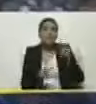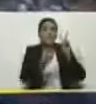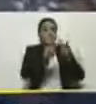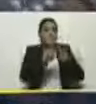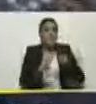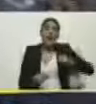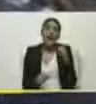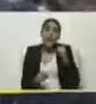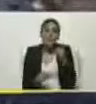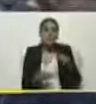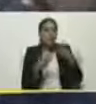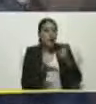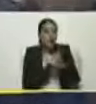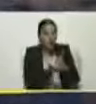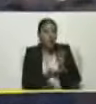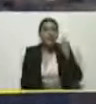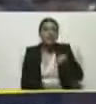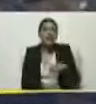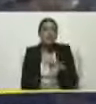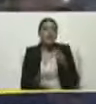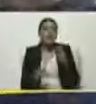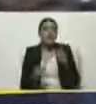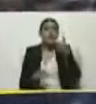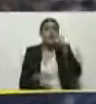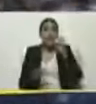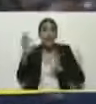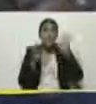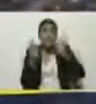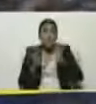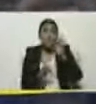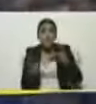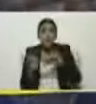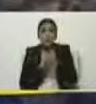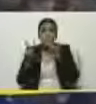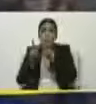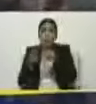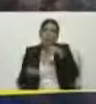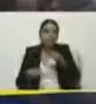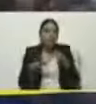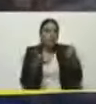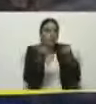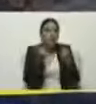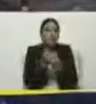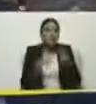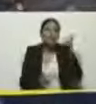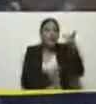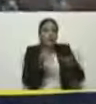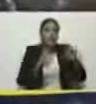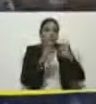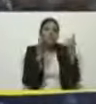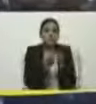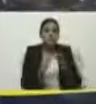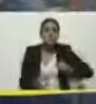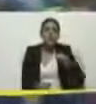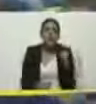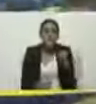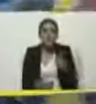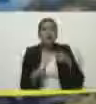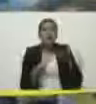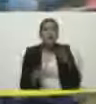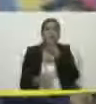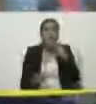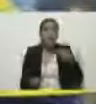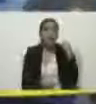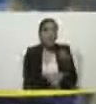en dedicar mínimo el 10% de las viviendas para que llegue la familia policial, en mejorar los ingresos de